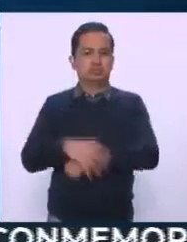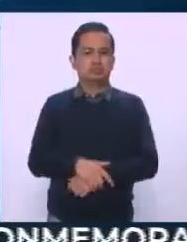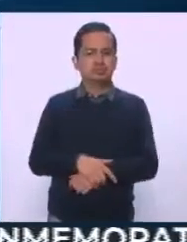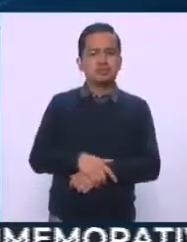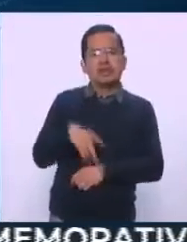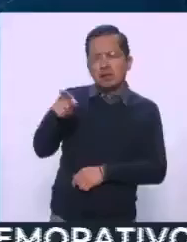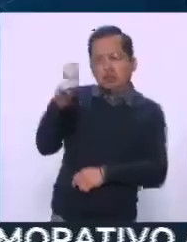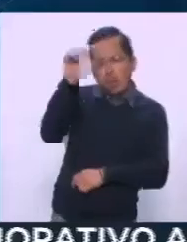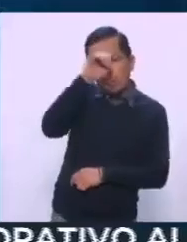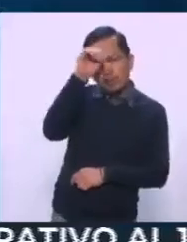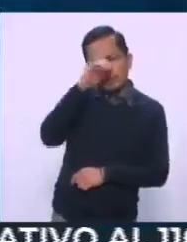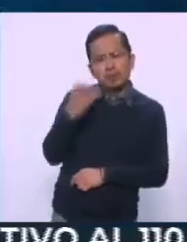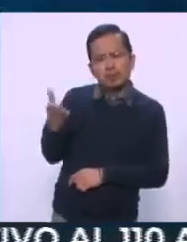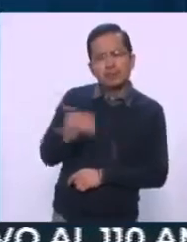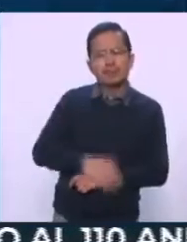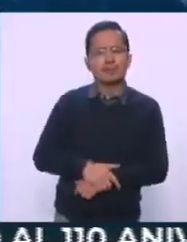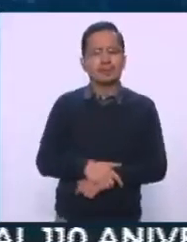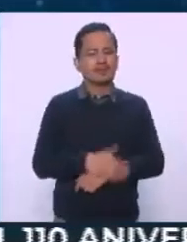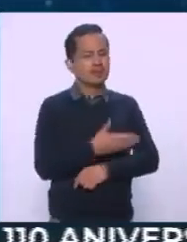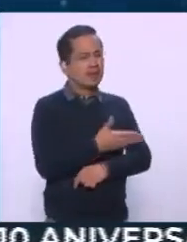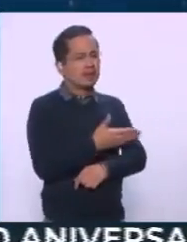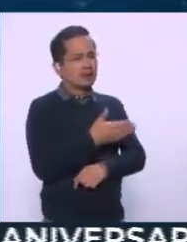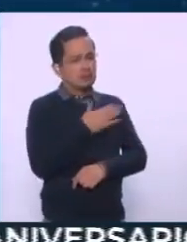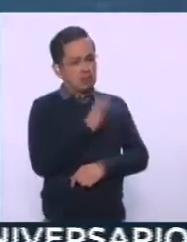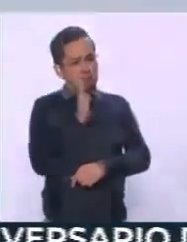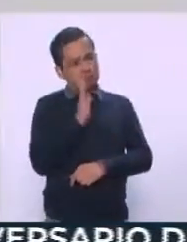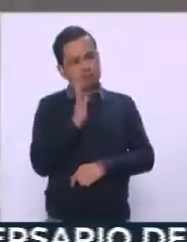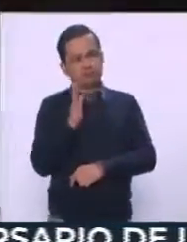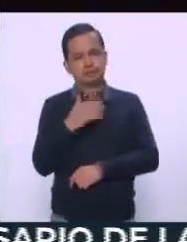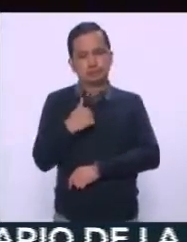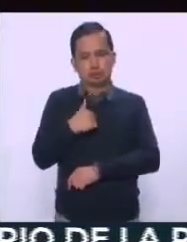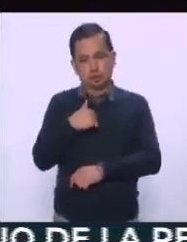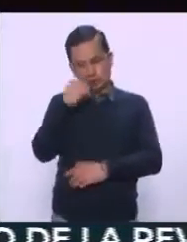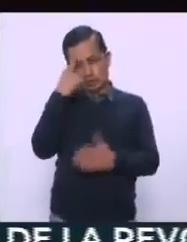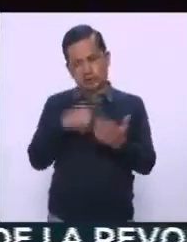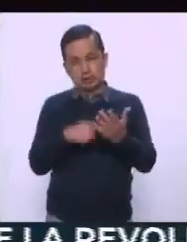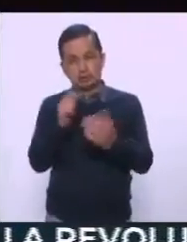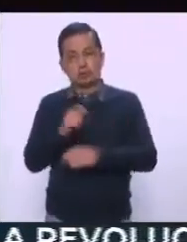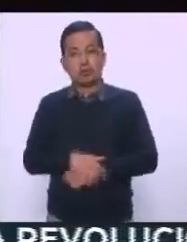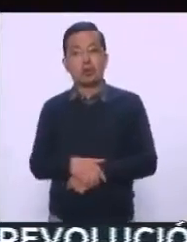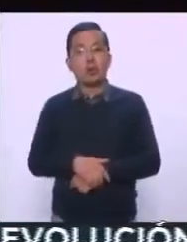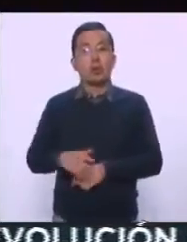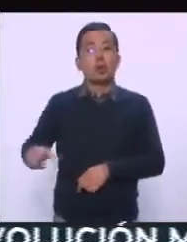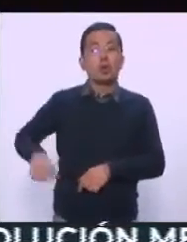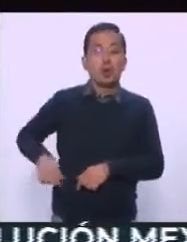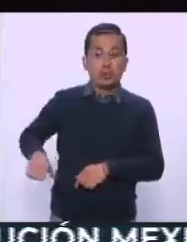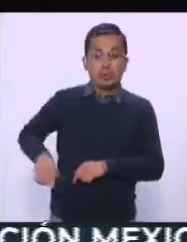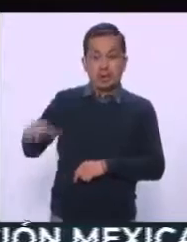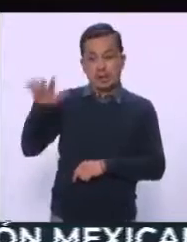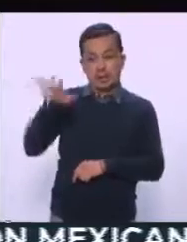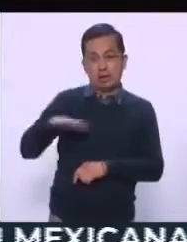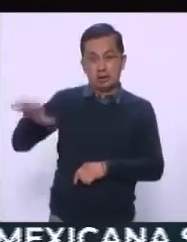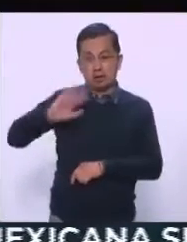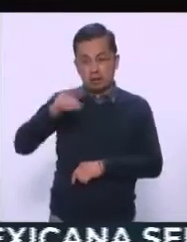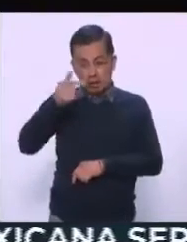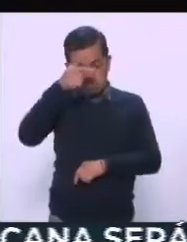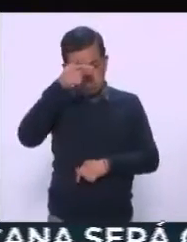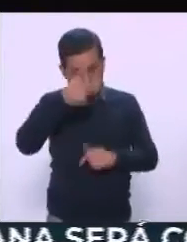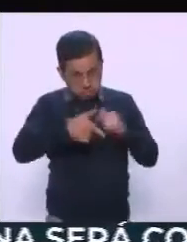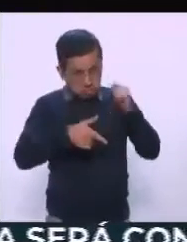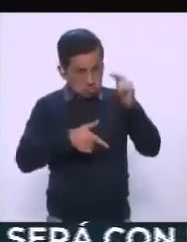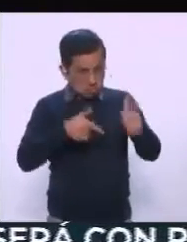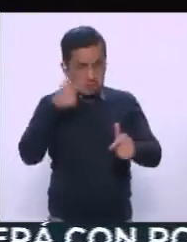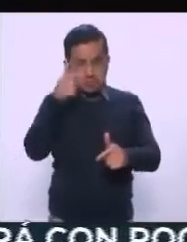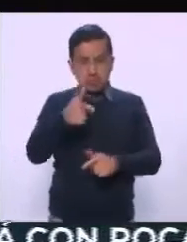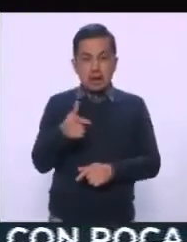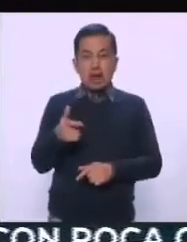Bueno, yo creo que los gobiernos actúan oportunamente cuando empiezan a haber un cambio, sobre todo en las tendencias, ¿no?